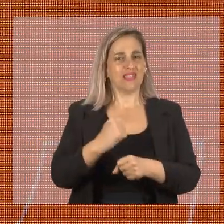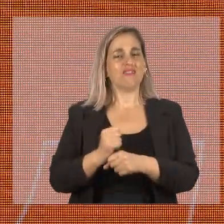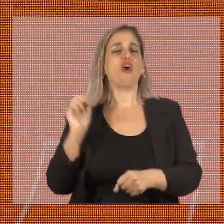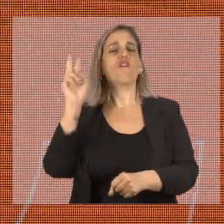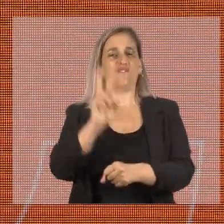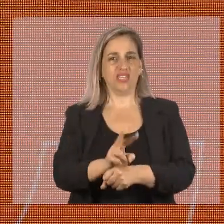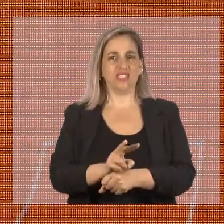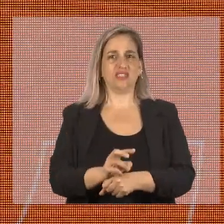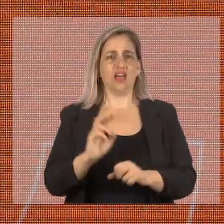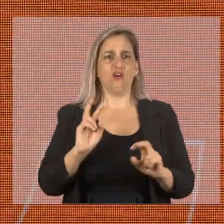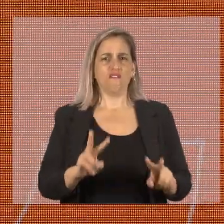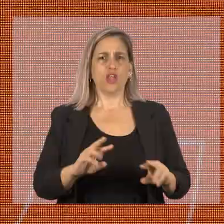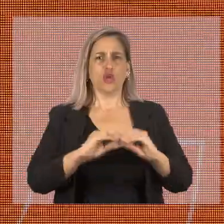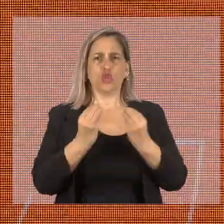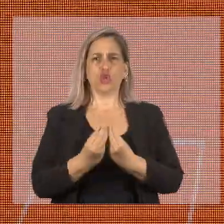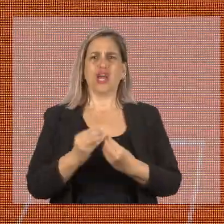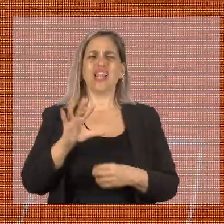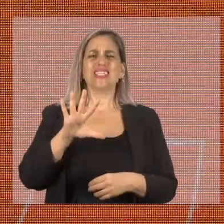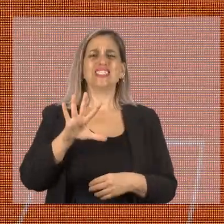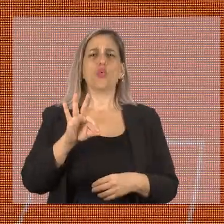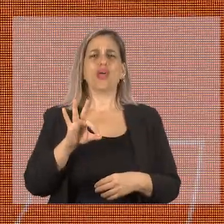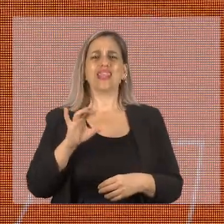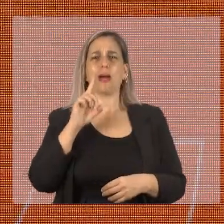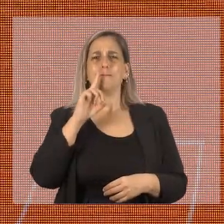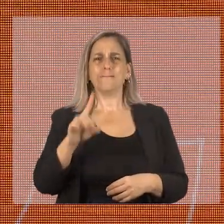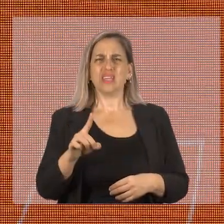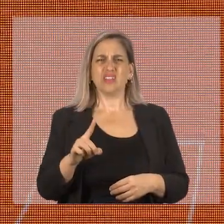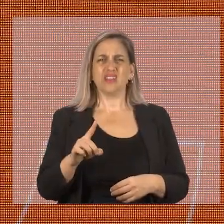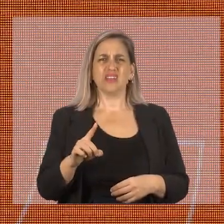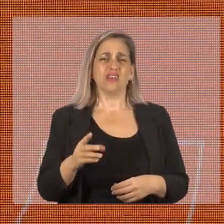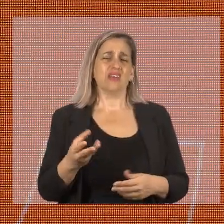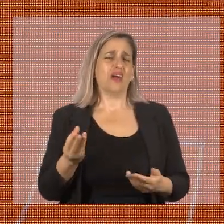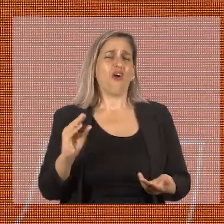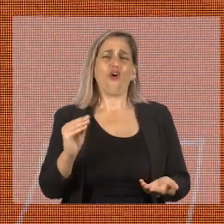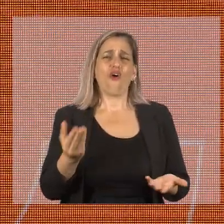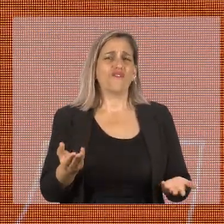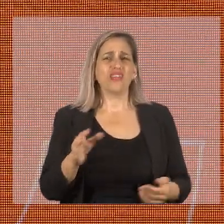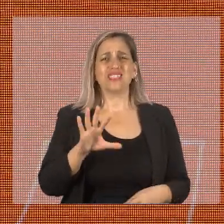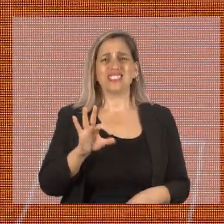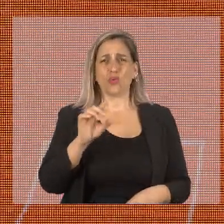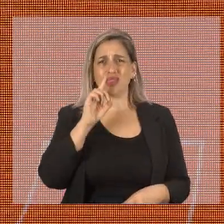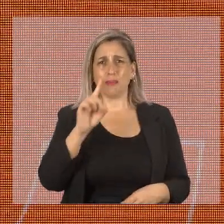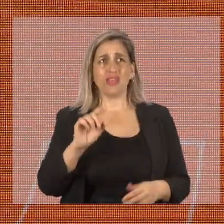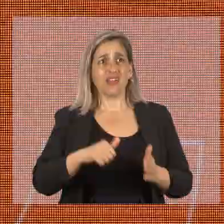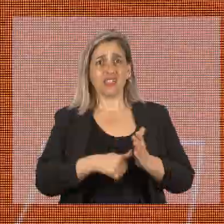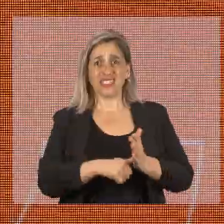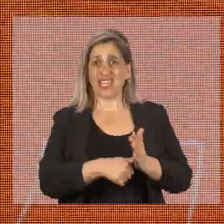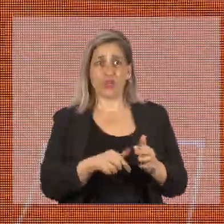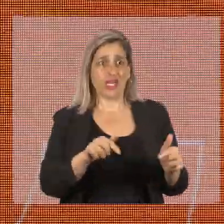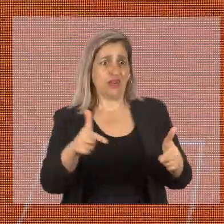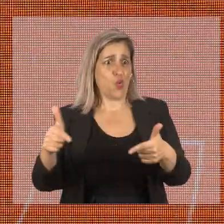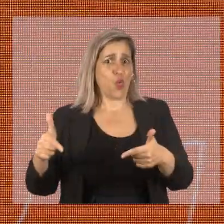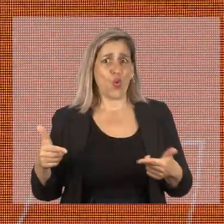laboral, encontraron 50.000, digo chiquilines porque por lo general son jóvenes, que no tenían cédula.